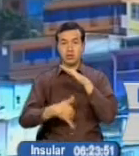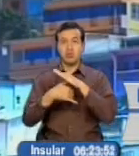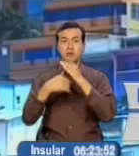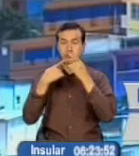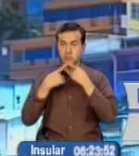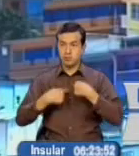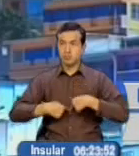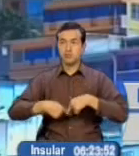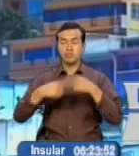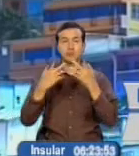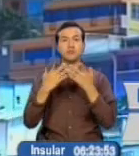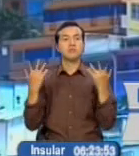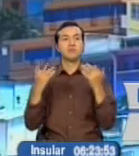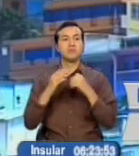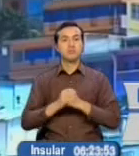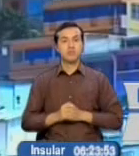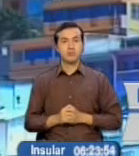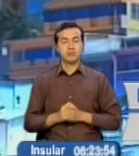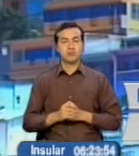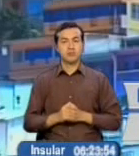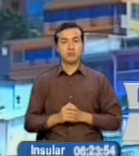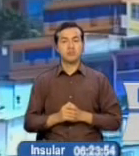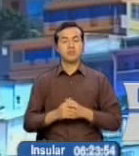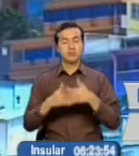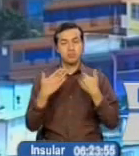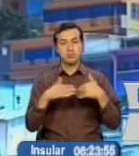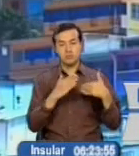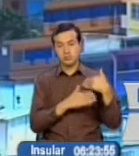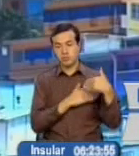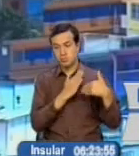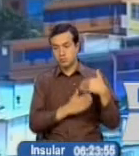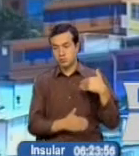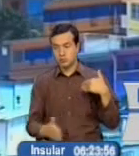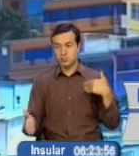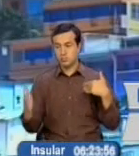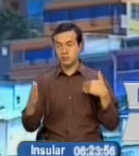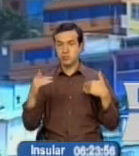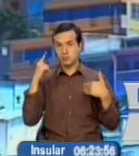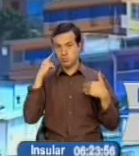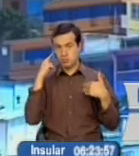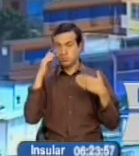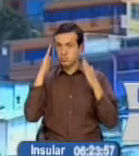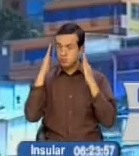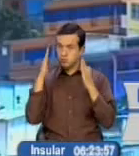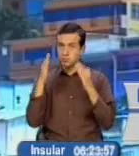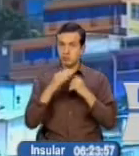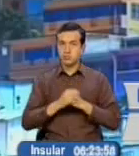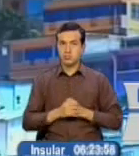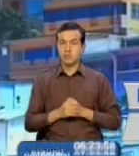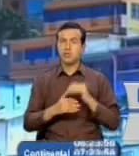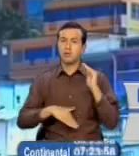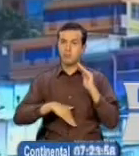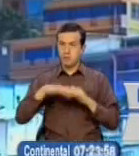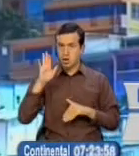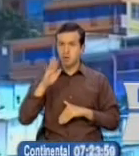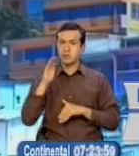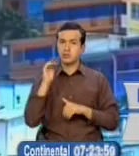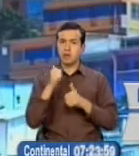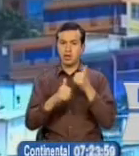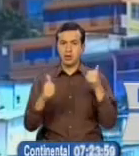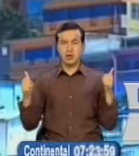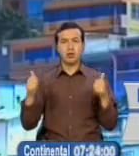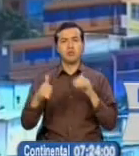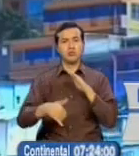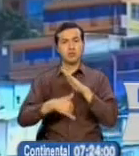públicamente. Y lo que queremos es que, por supuesto, a partir de este año, evidentemente se escuche más candidaturas LGBTI. Por